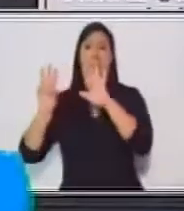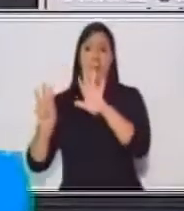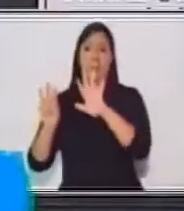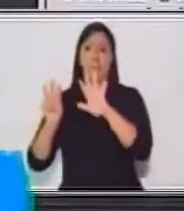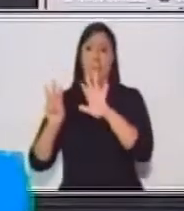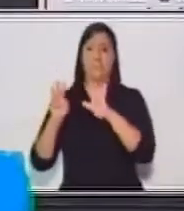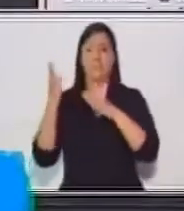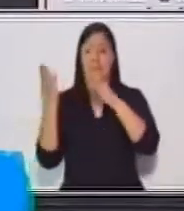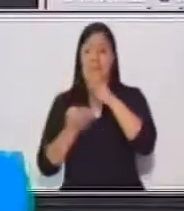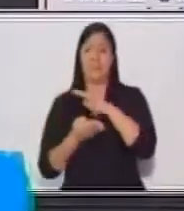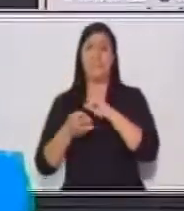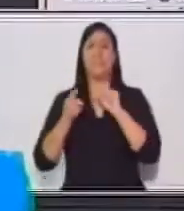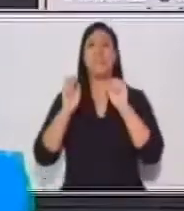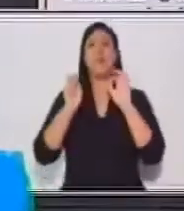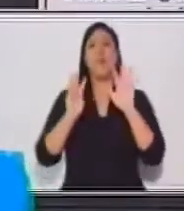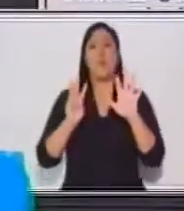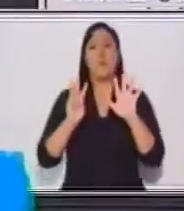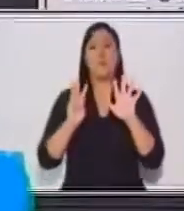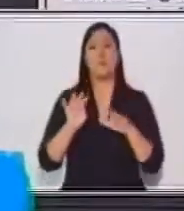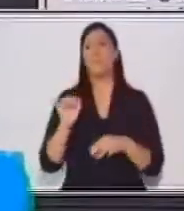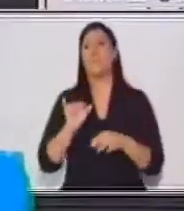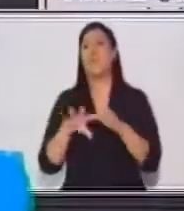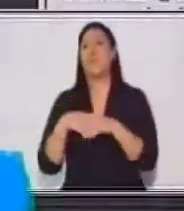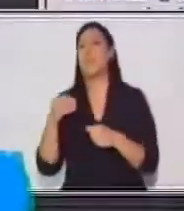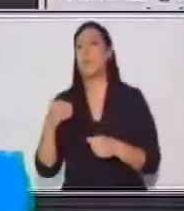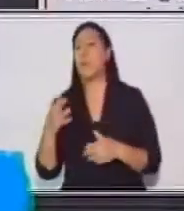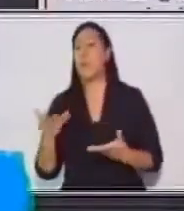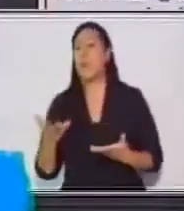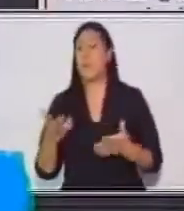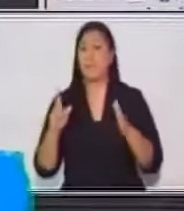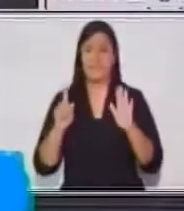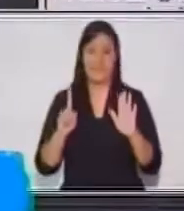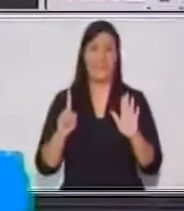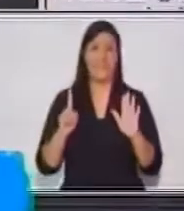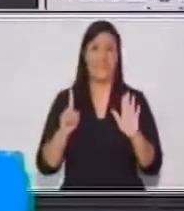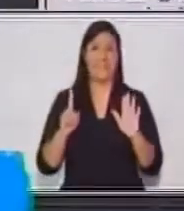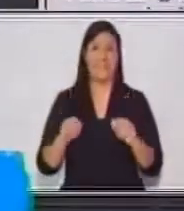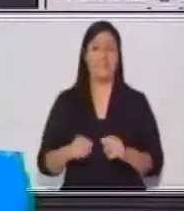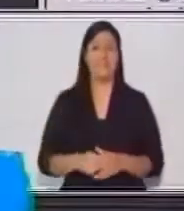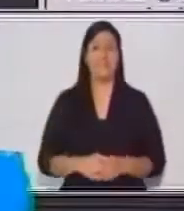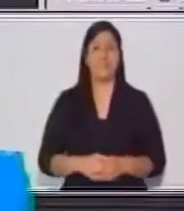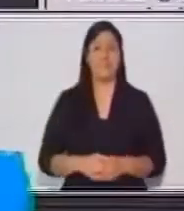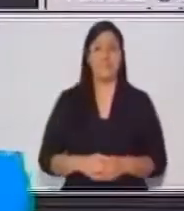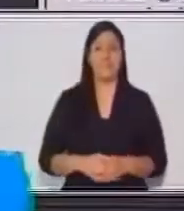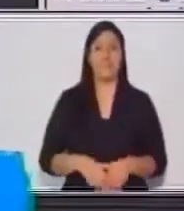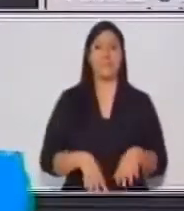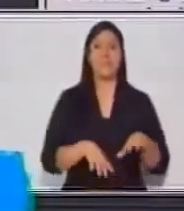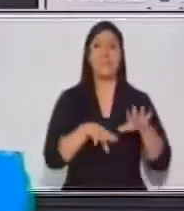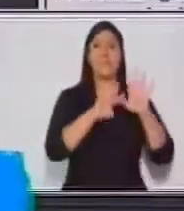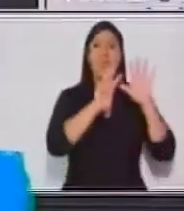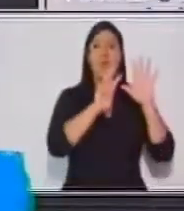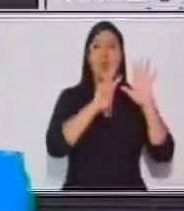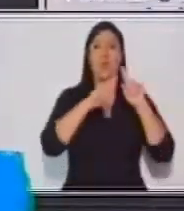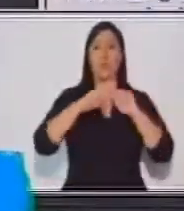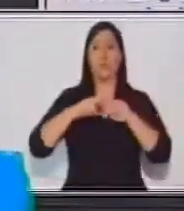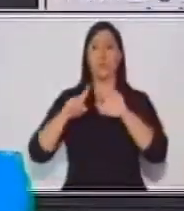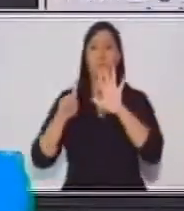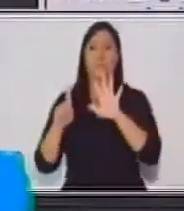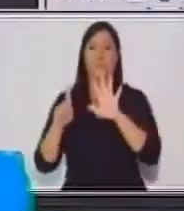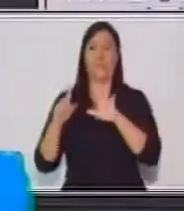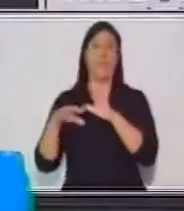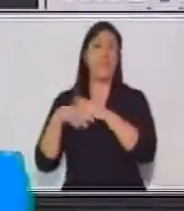dividido 8. Y eso es igual a 6. 8 por 6 también es